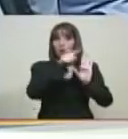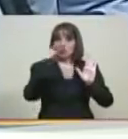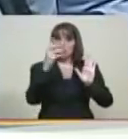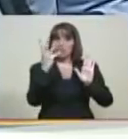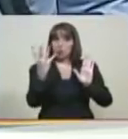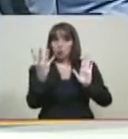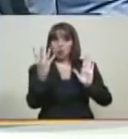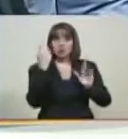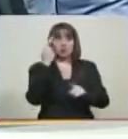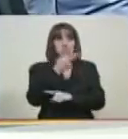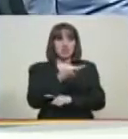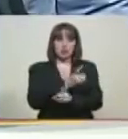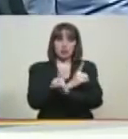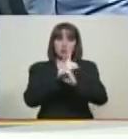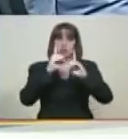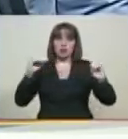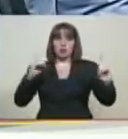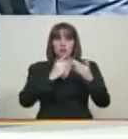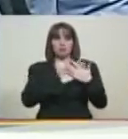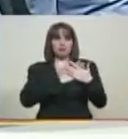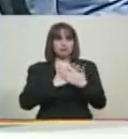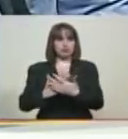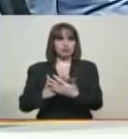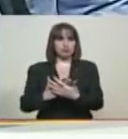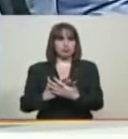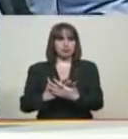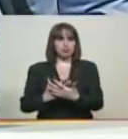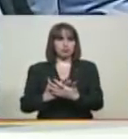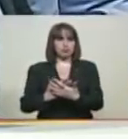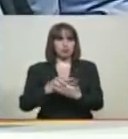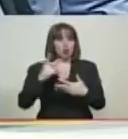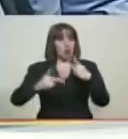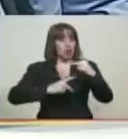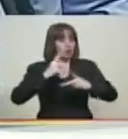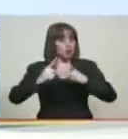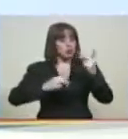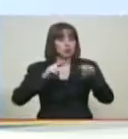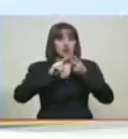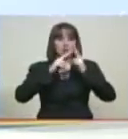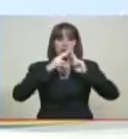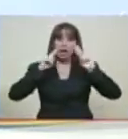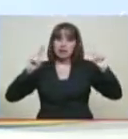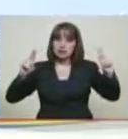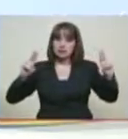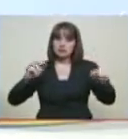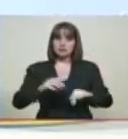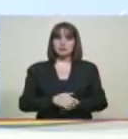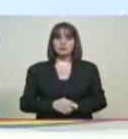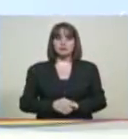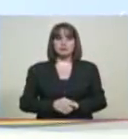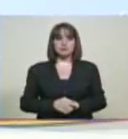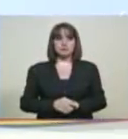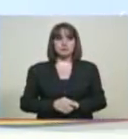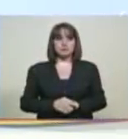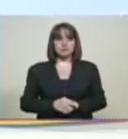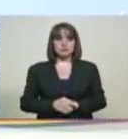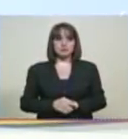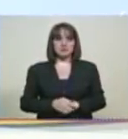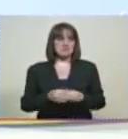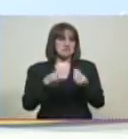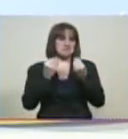garantes democráticos y fiadores de un proceso de pacificación que lleve a la liberación